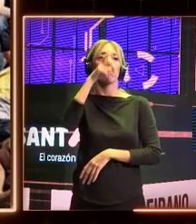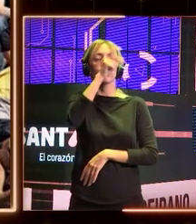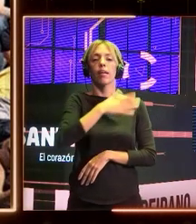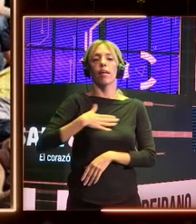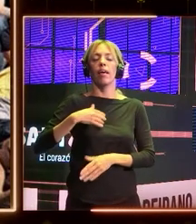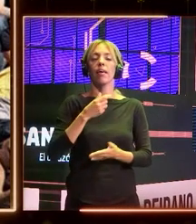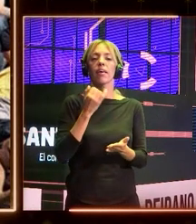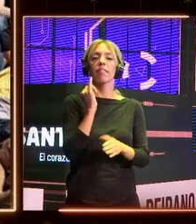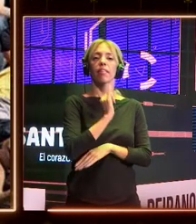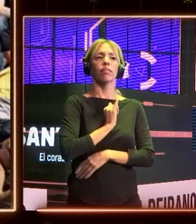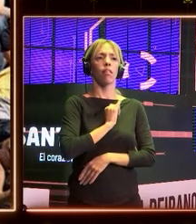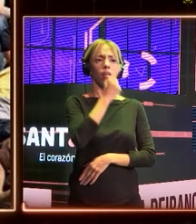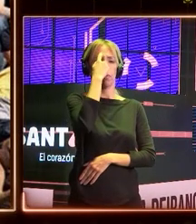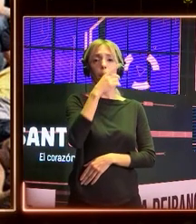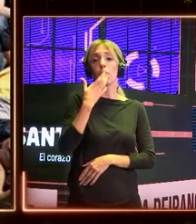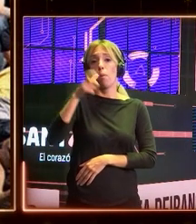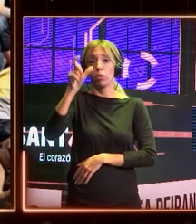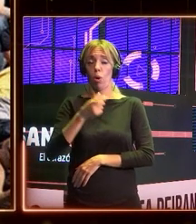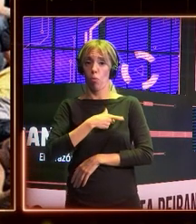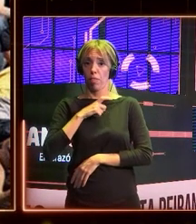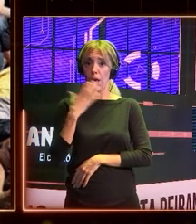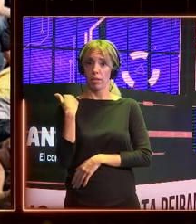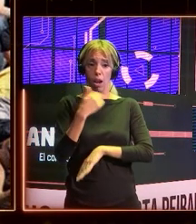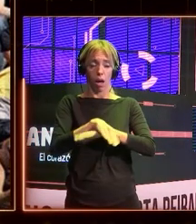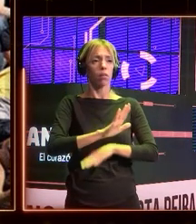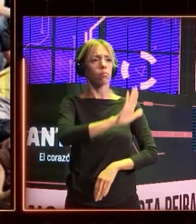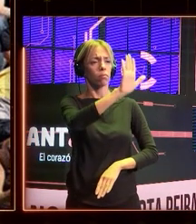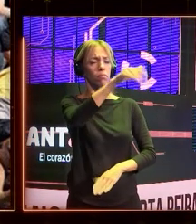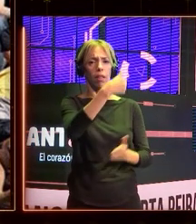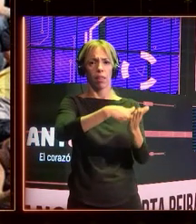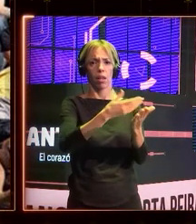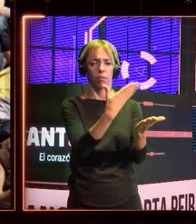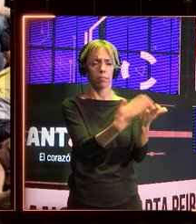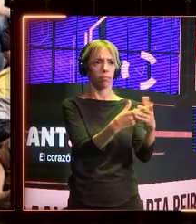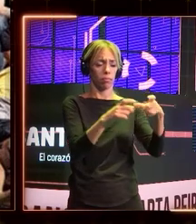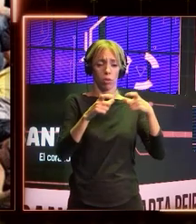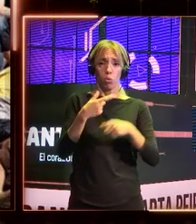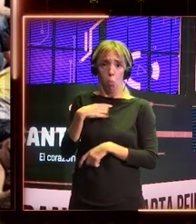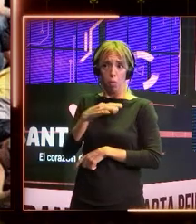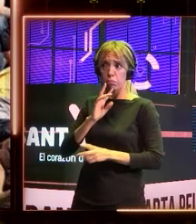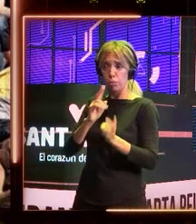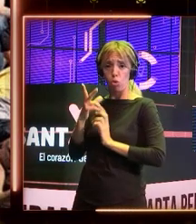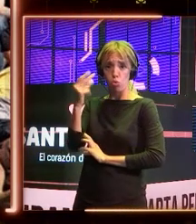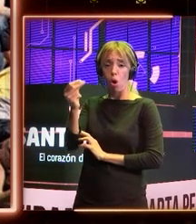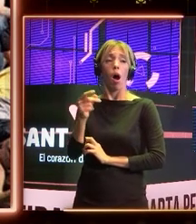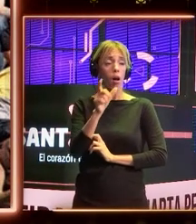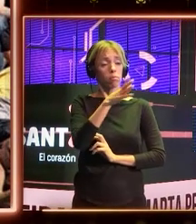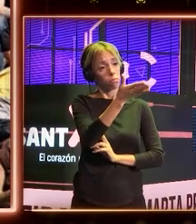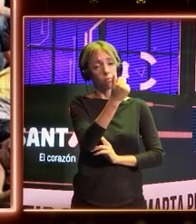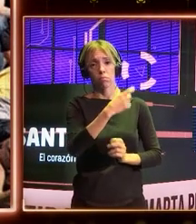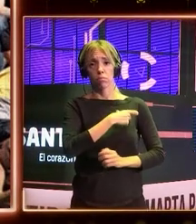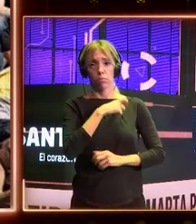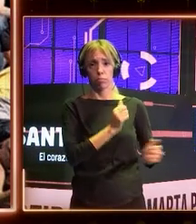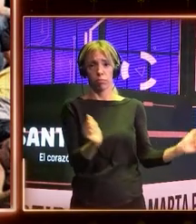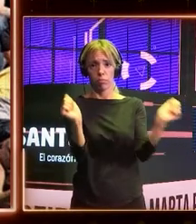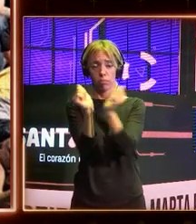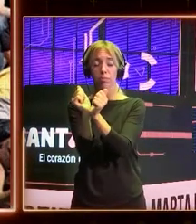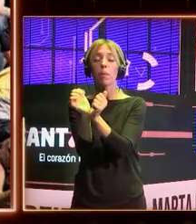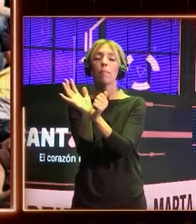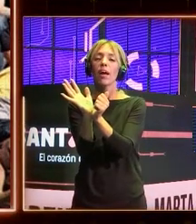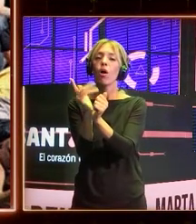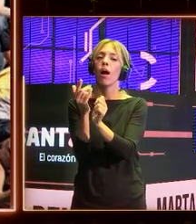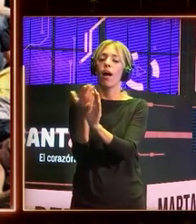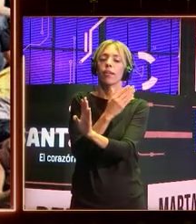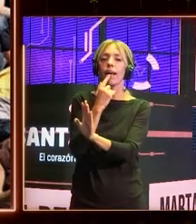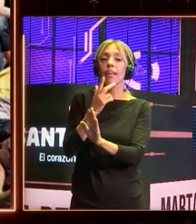por ejemplo, un policía, te podía parar por la calle y pedirte el carnet de identidad. Tú podías decirle que no. él podía llevarte a comisaría. Pero ahí había una serie